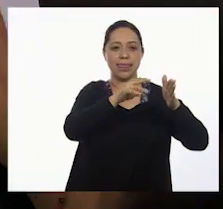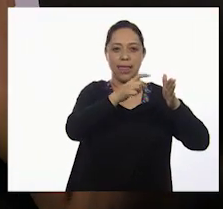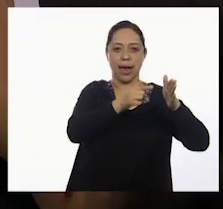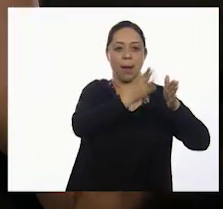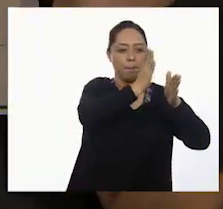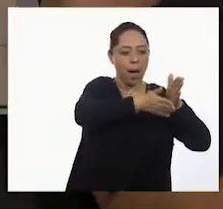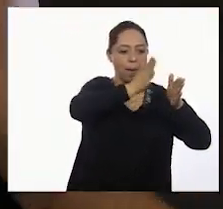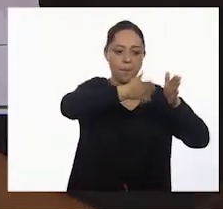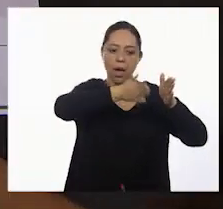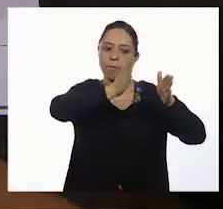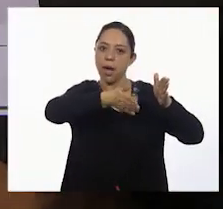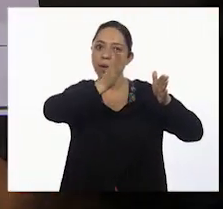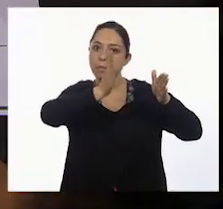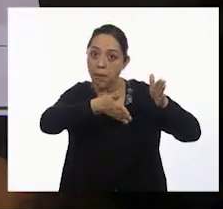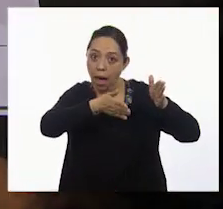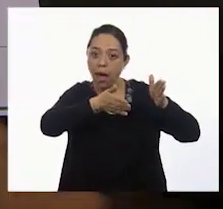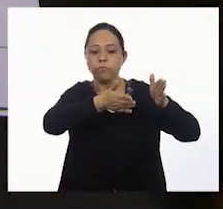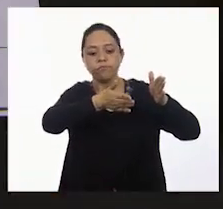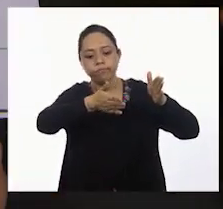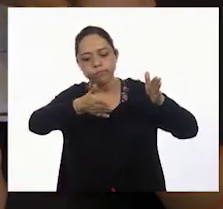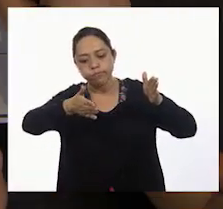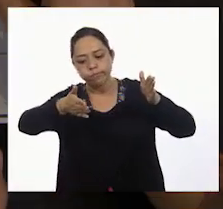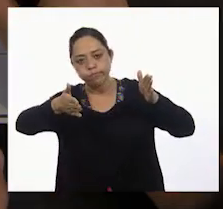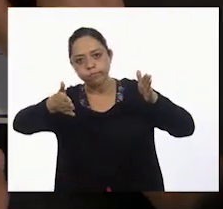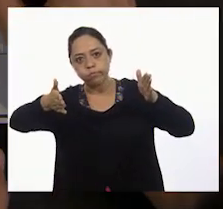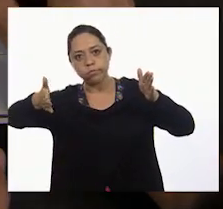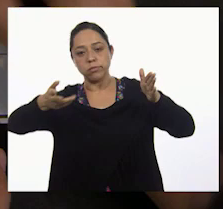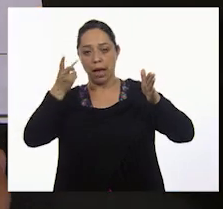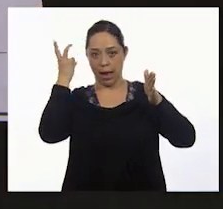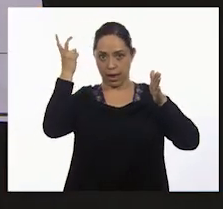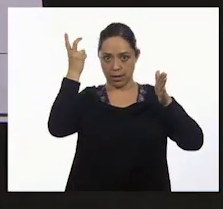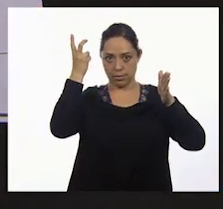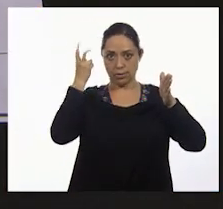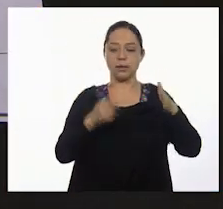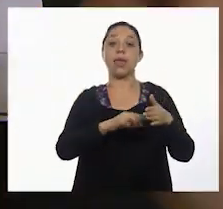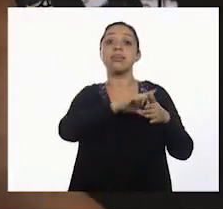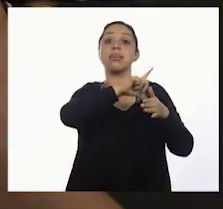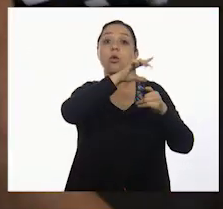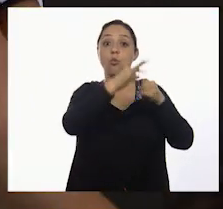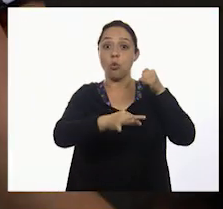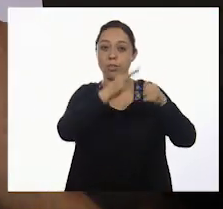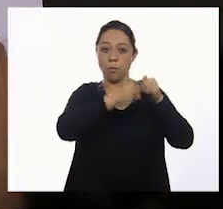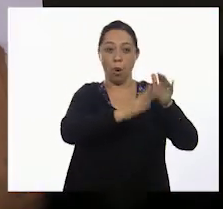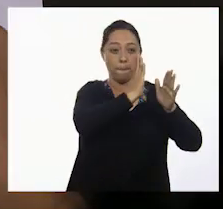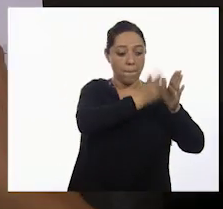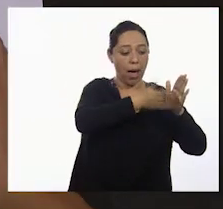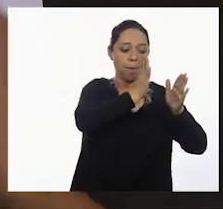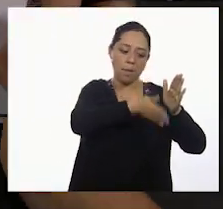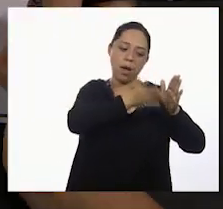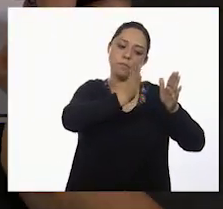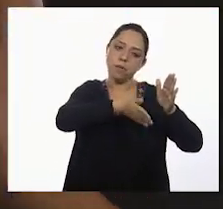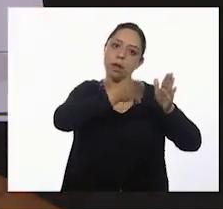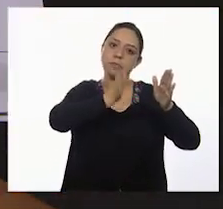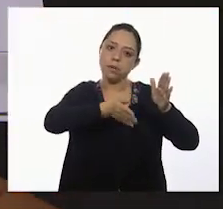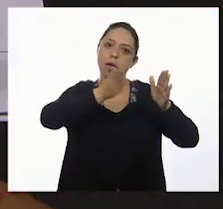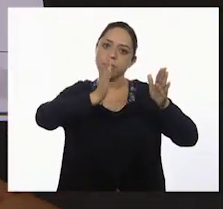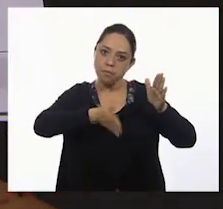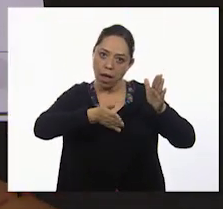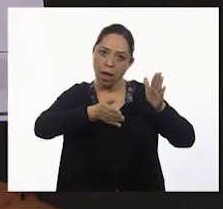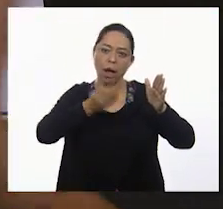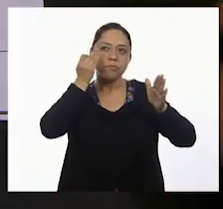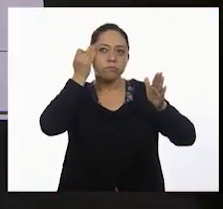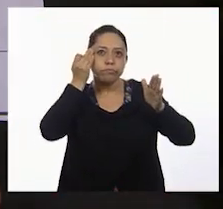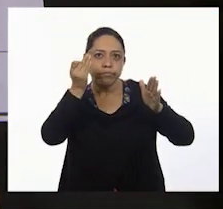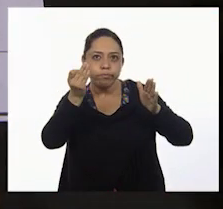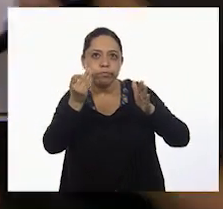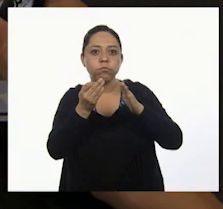llamamos 4, dura 1 pulso y se escribe así. Y al silencio de corchea le llamamos 8, dura medio